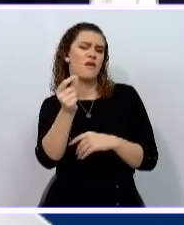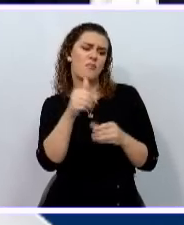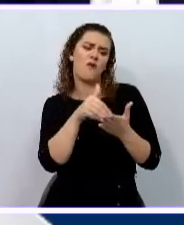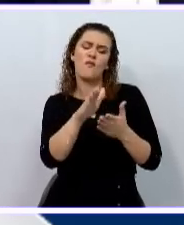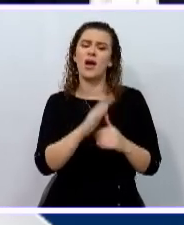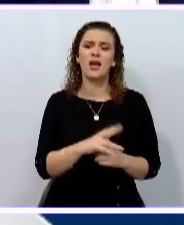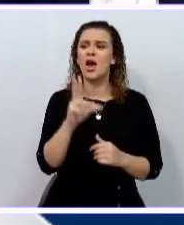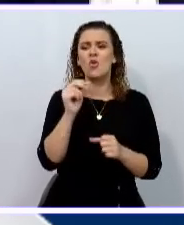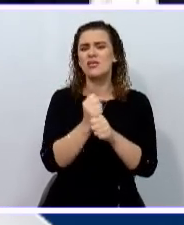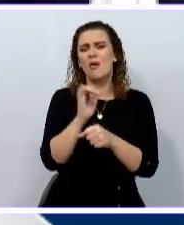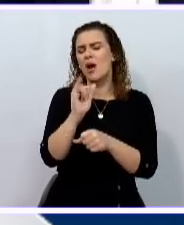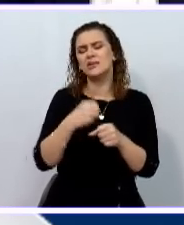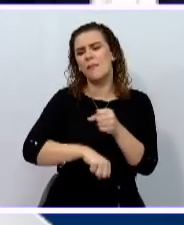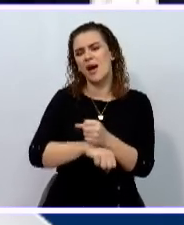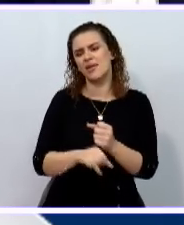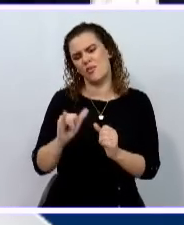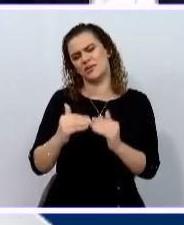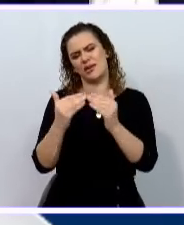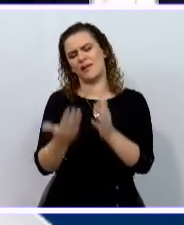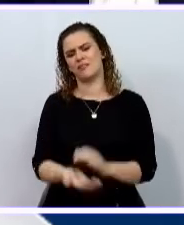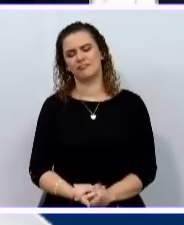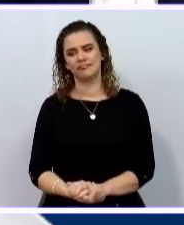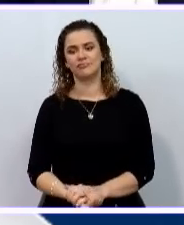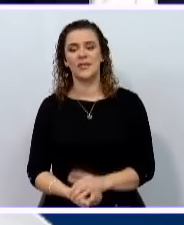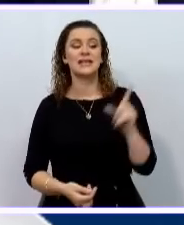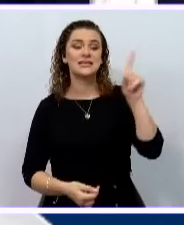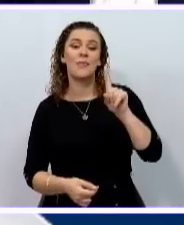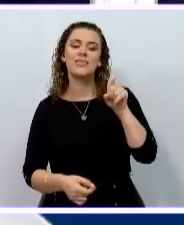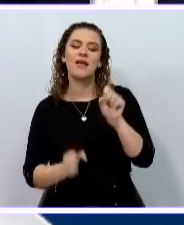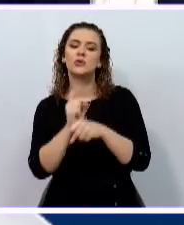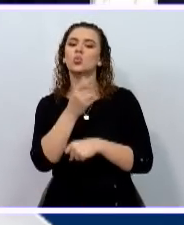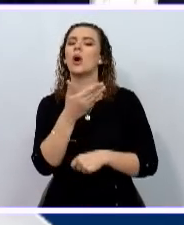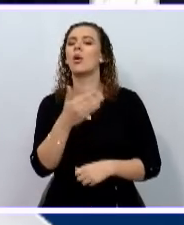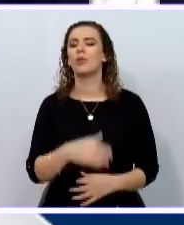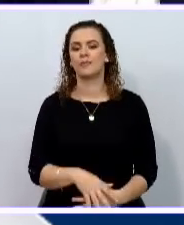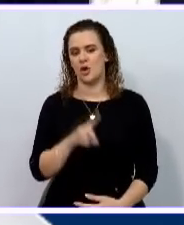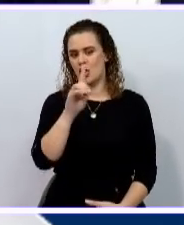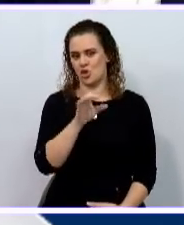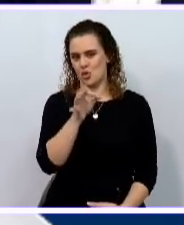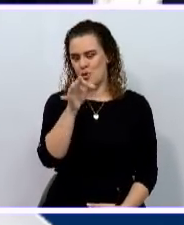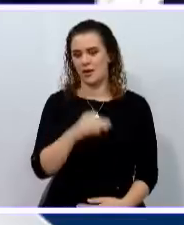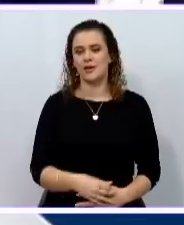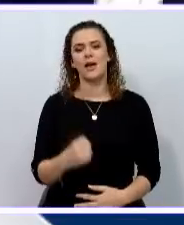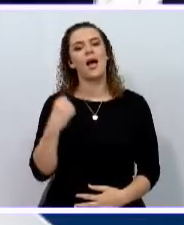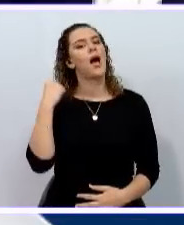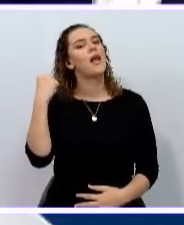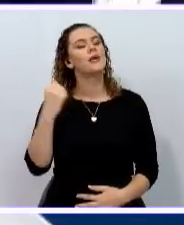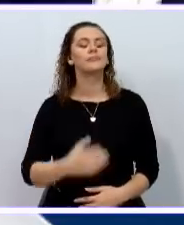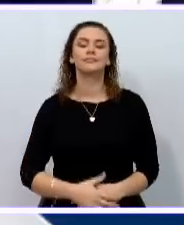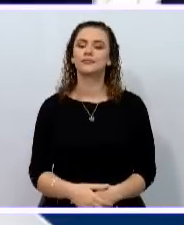quedar afuera de la serie no se trabajan así los partidos y menos en este nivel Saprissa tiene que hacer una cosa el domingo ganar